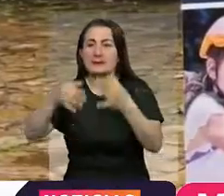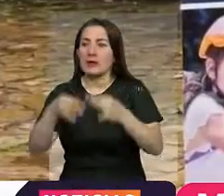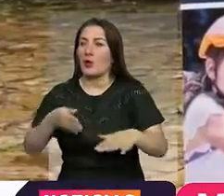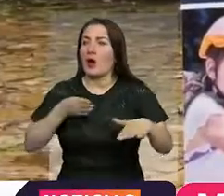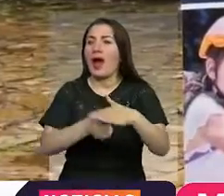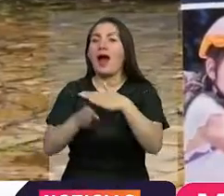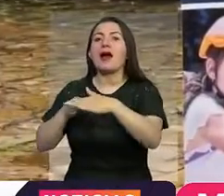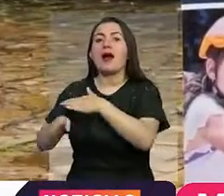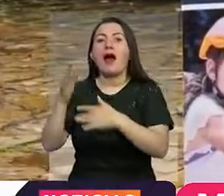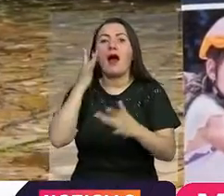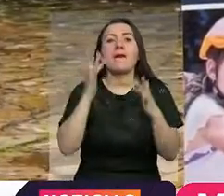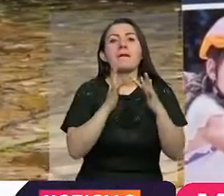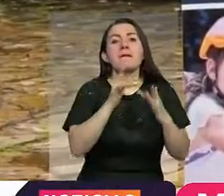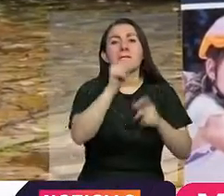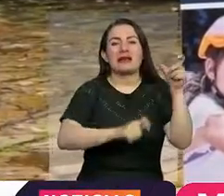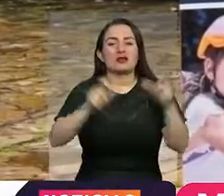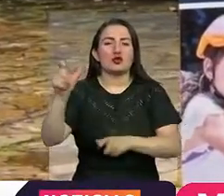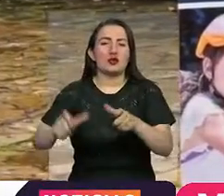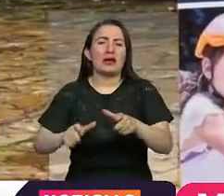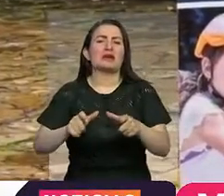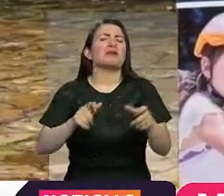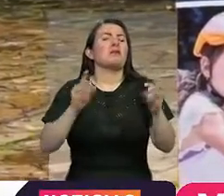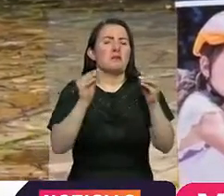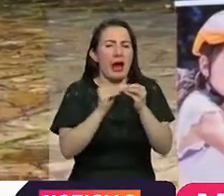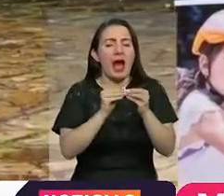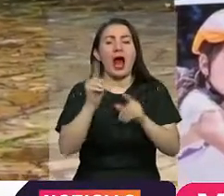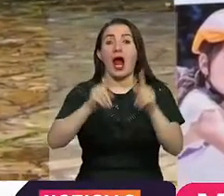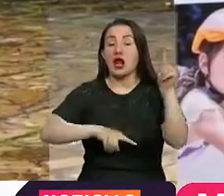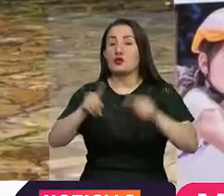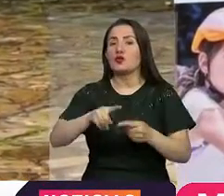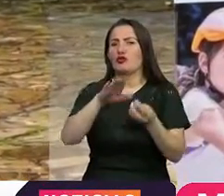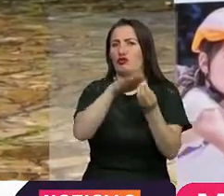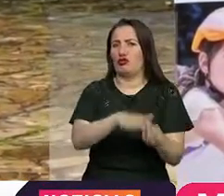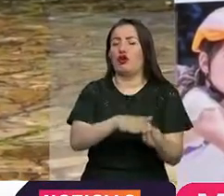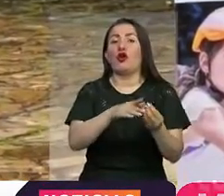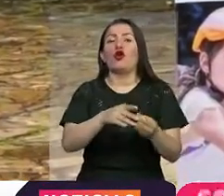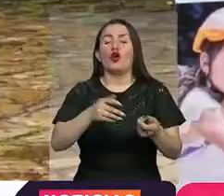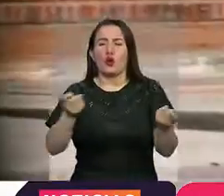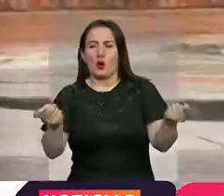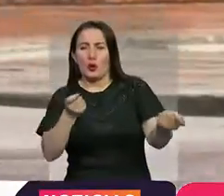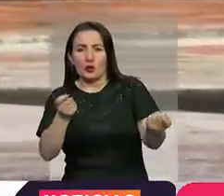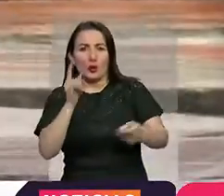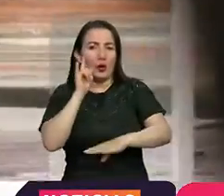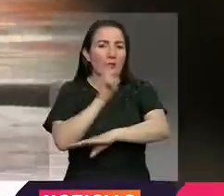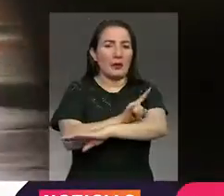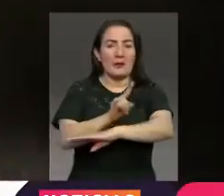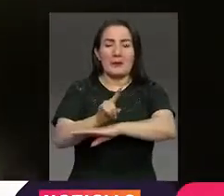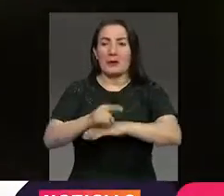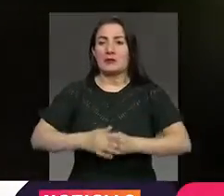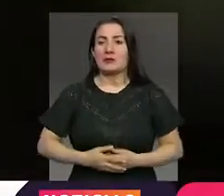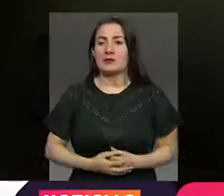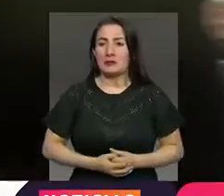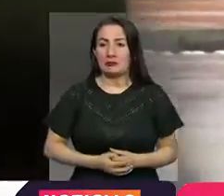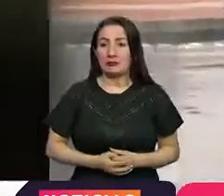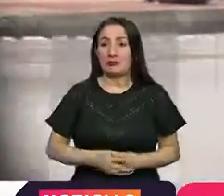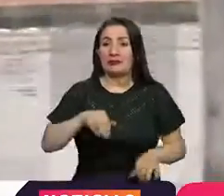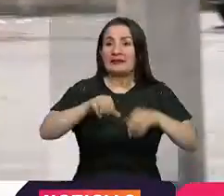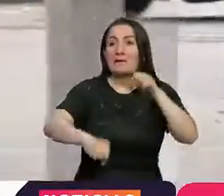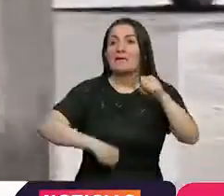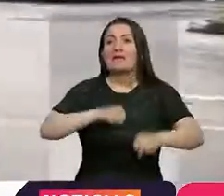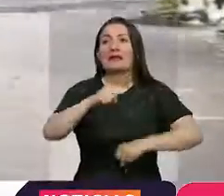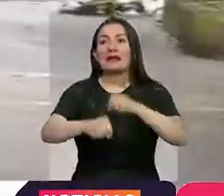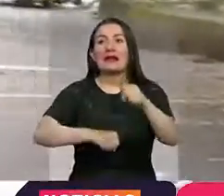accesibles, sobre todo a los usuarios más vulnerables, también apoyamos todo el tema de controles en vía. La bicicleta